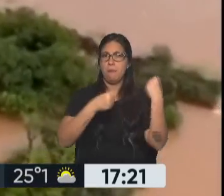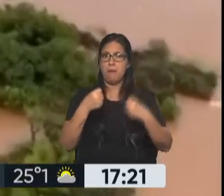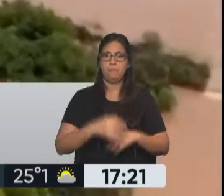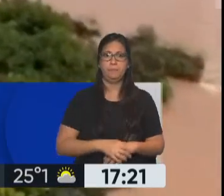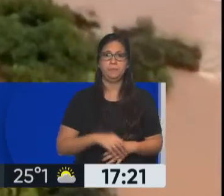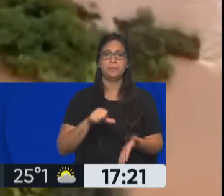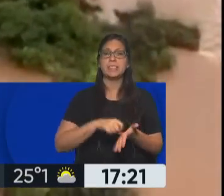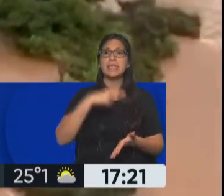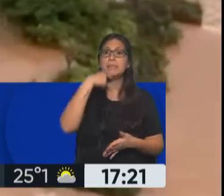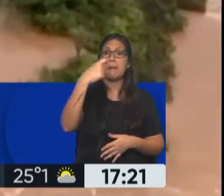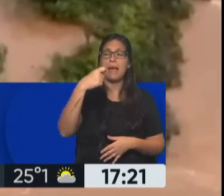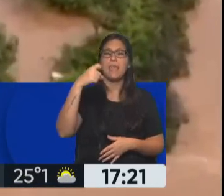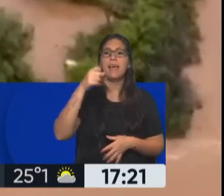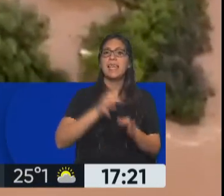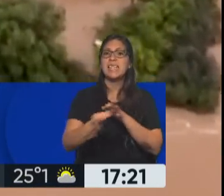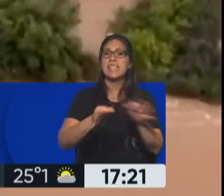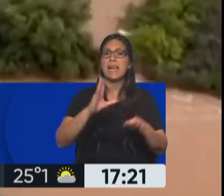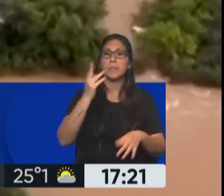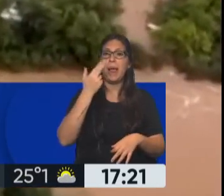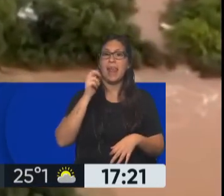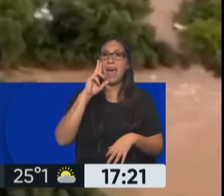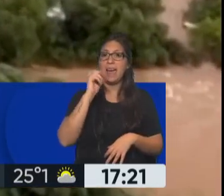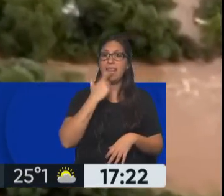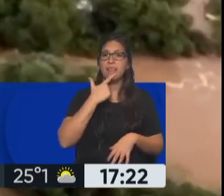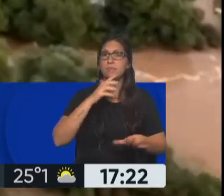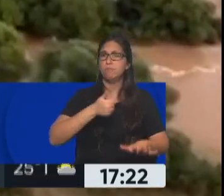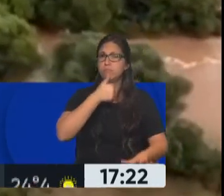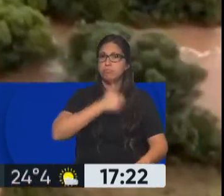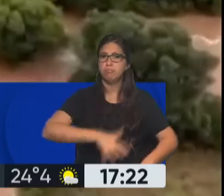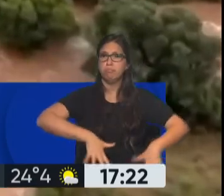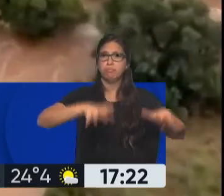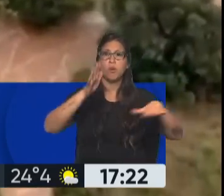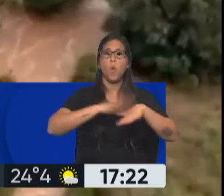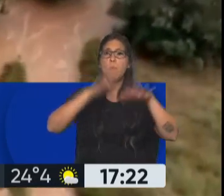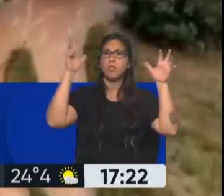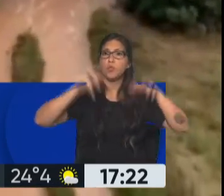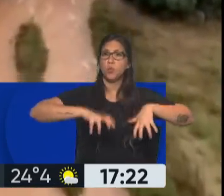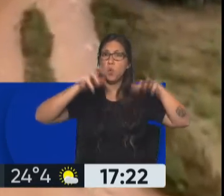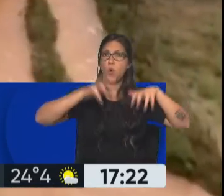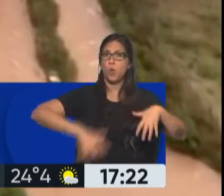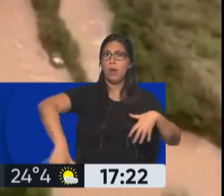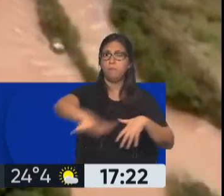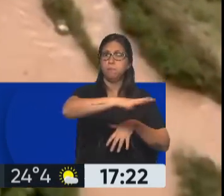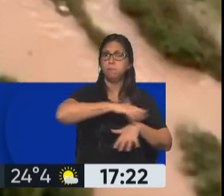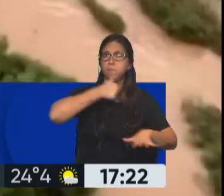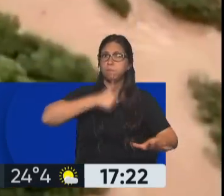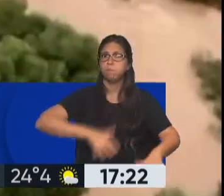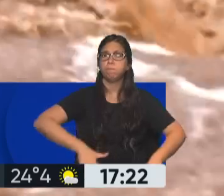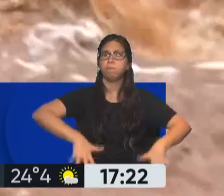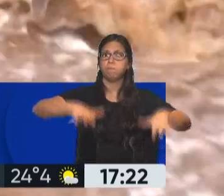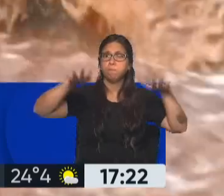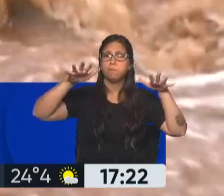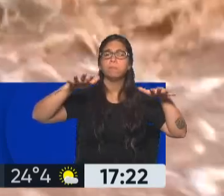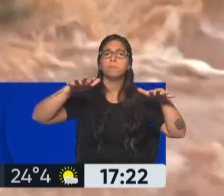España. Inundaciones en las Islas Baleares. Un fuerte temporal con lluvias torrenciales anegaron las zonas turísticas de Menorca,